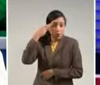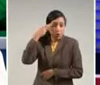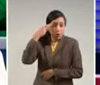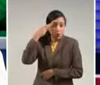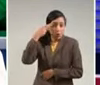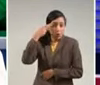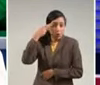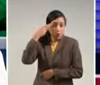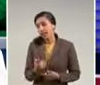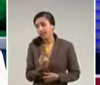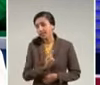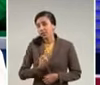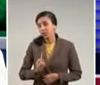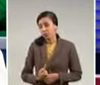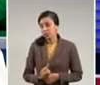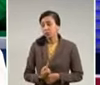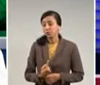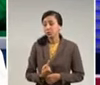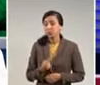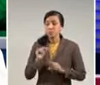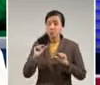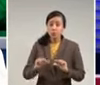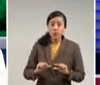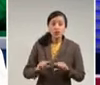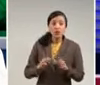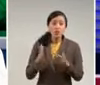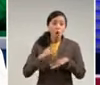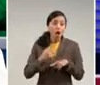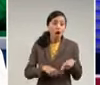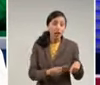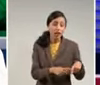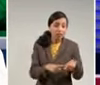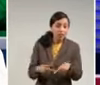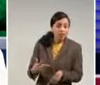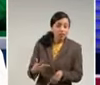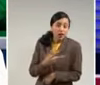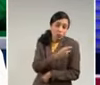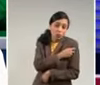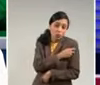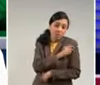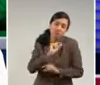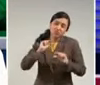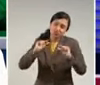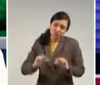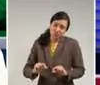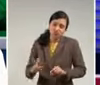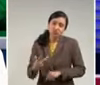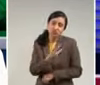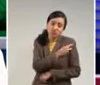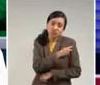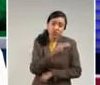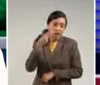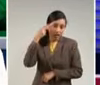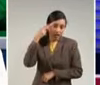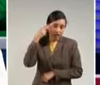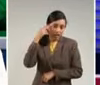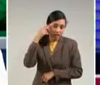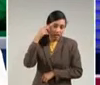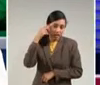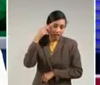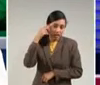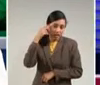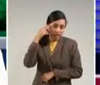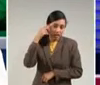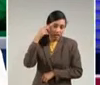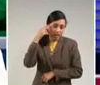antivacunas, sino realmente por poca disponibilidad, pues son bajos los porcientos de vacunación. Y de esta